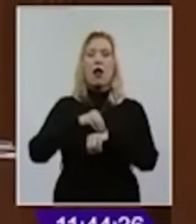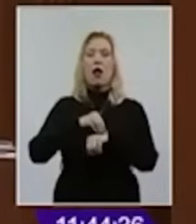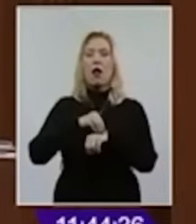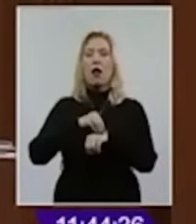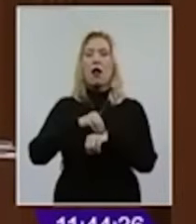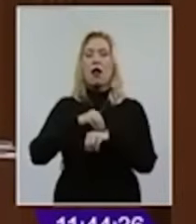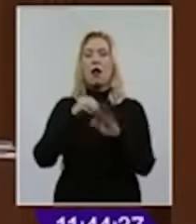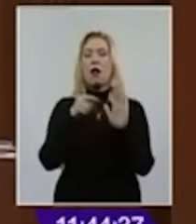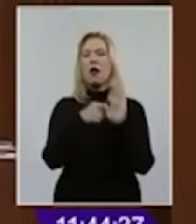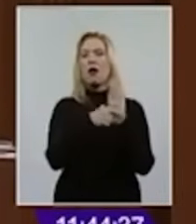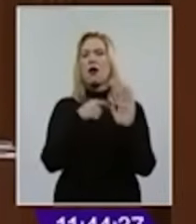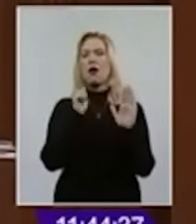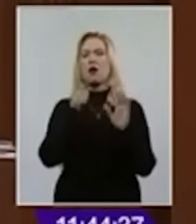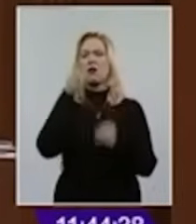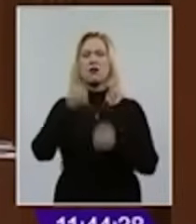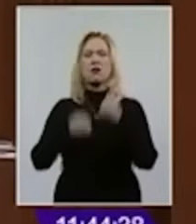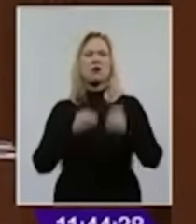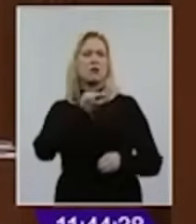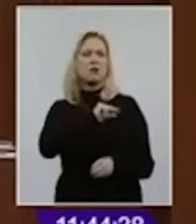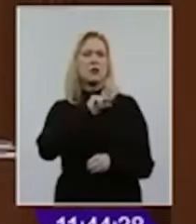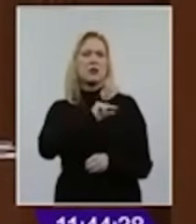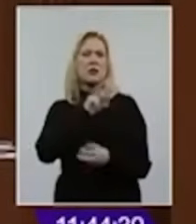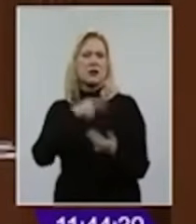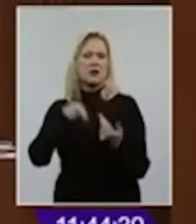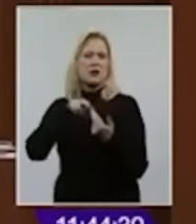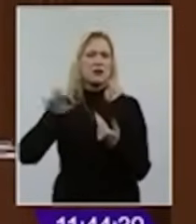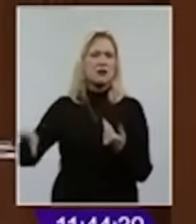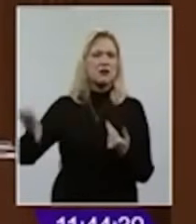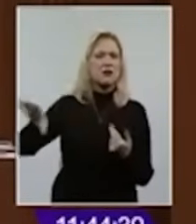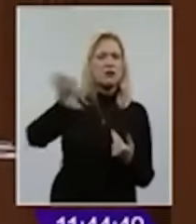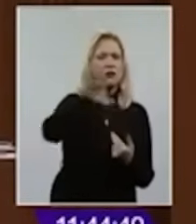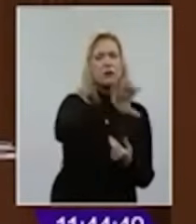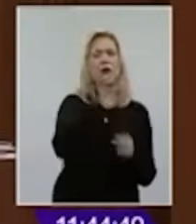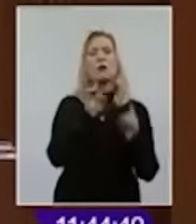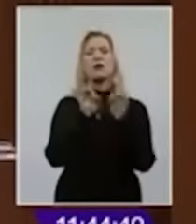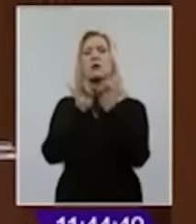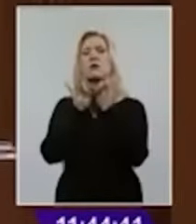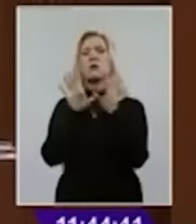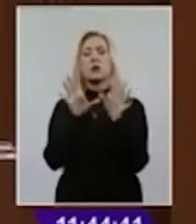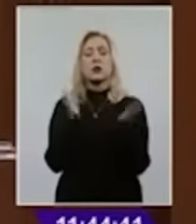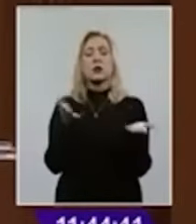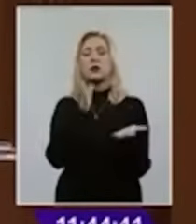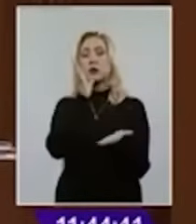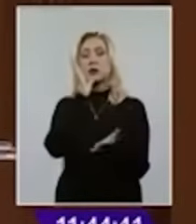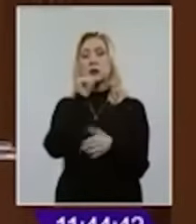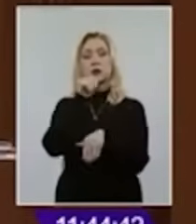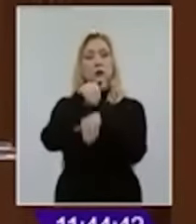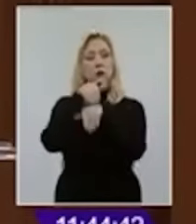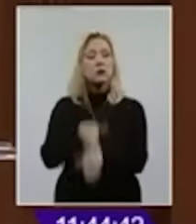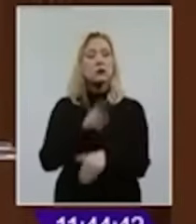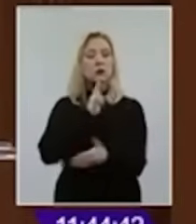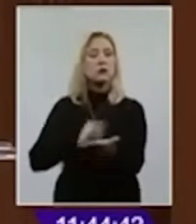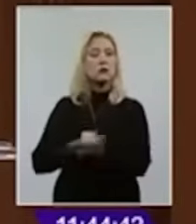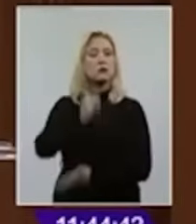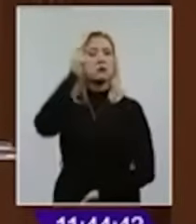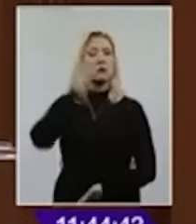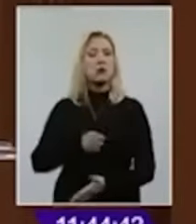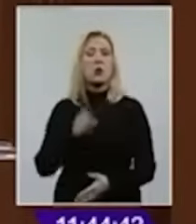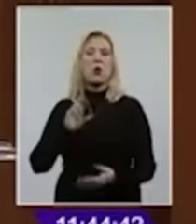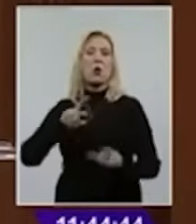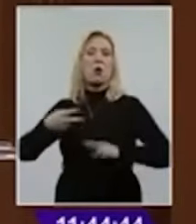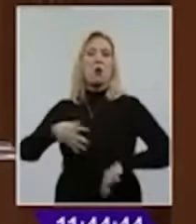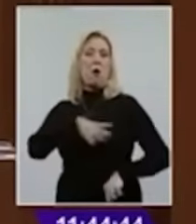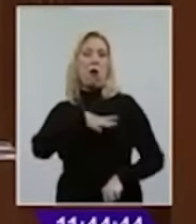tribunales colegiados de circuito en el incidente de inejecución de sentencias que no tienen sustento